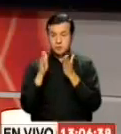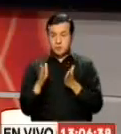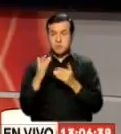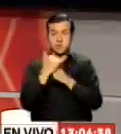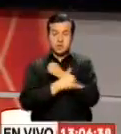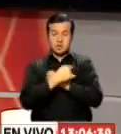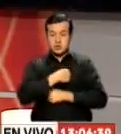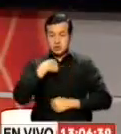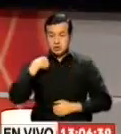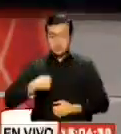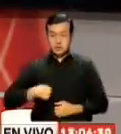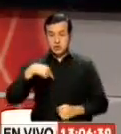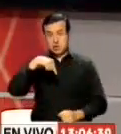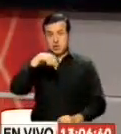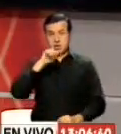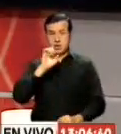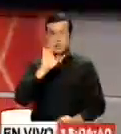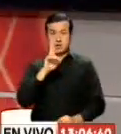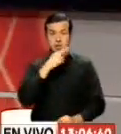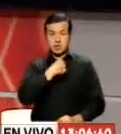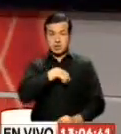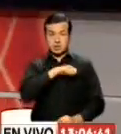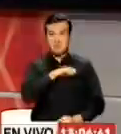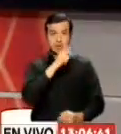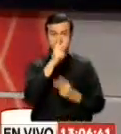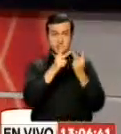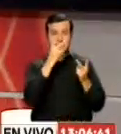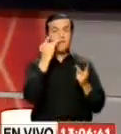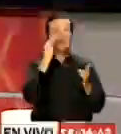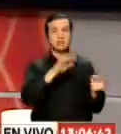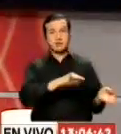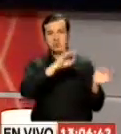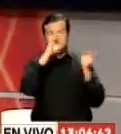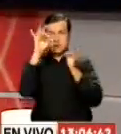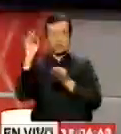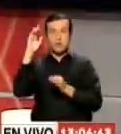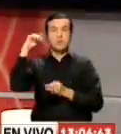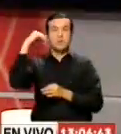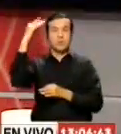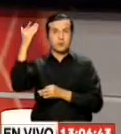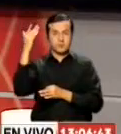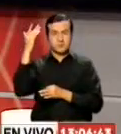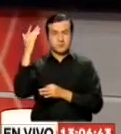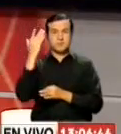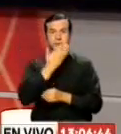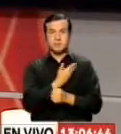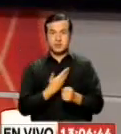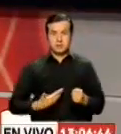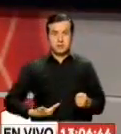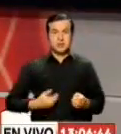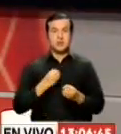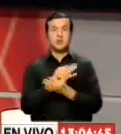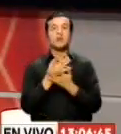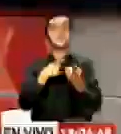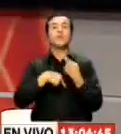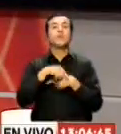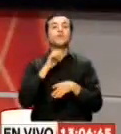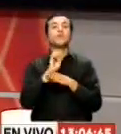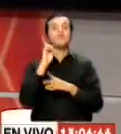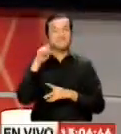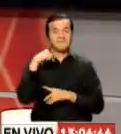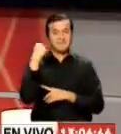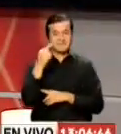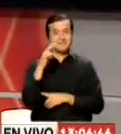China y Qatar. Se informó que la visita a España queda postergada por la próxima elección del vicepresidente. El mandatario va a retornar al país el